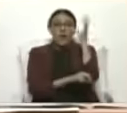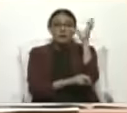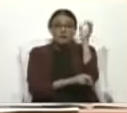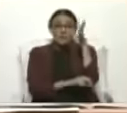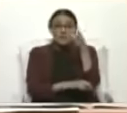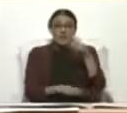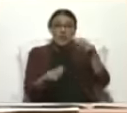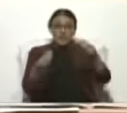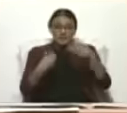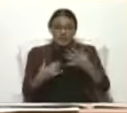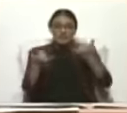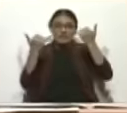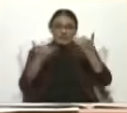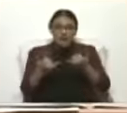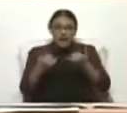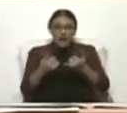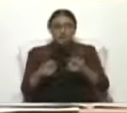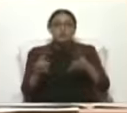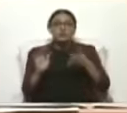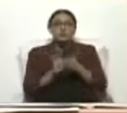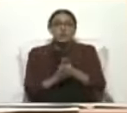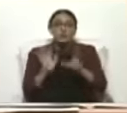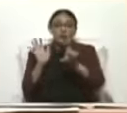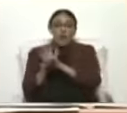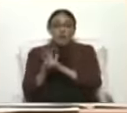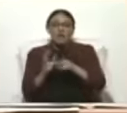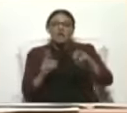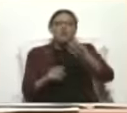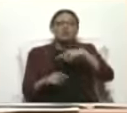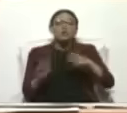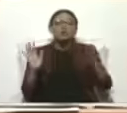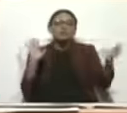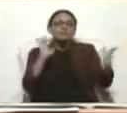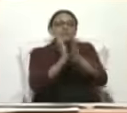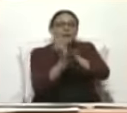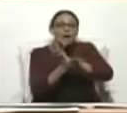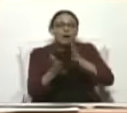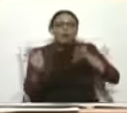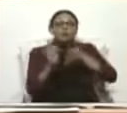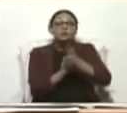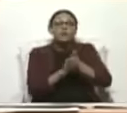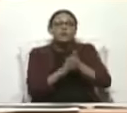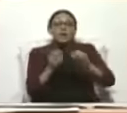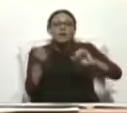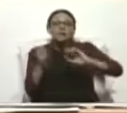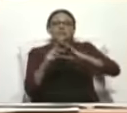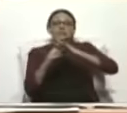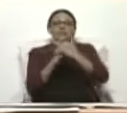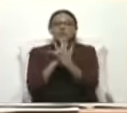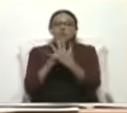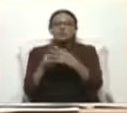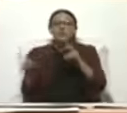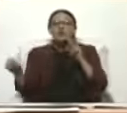el país desaparecieron los actos de violencia y,